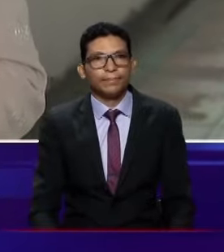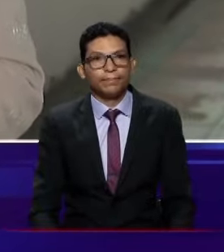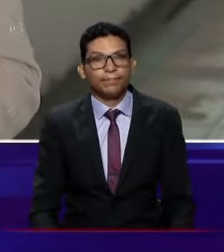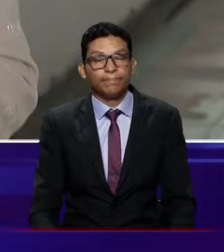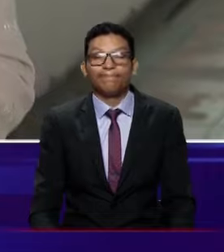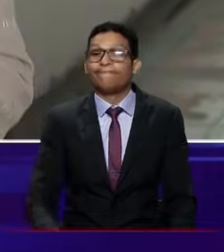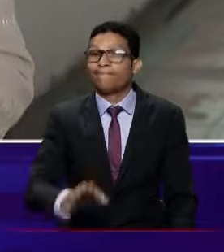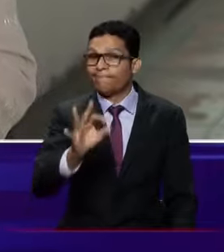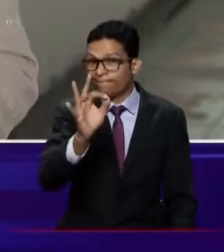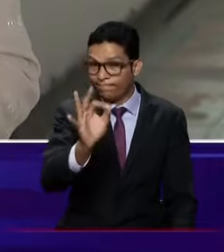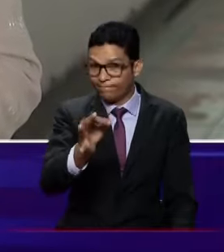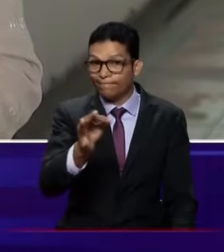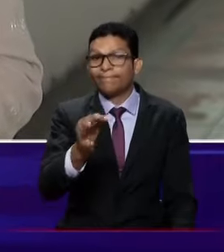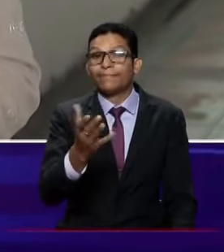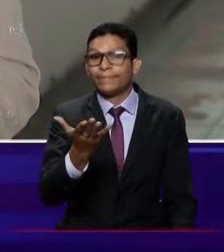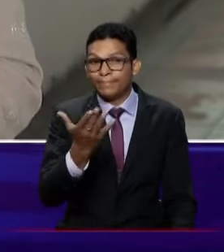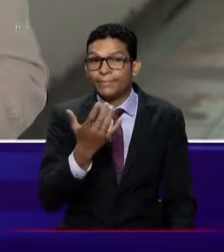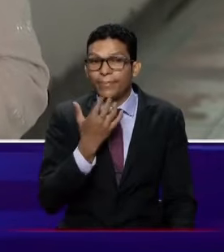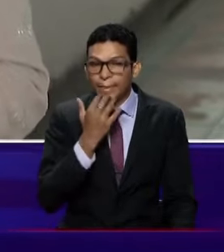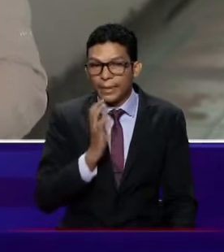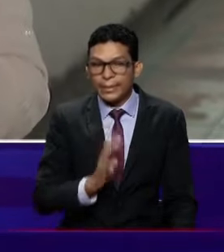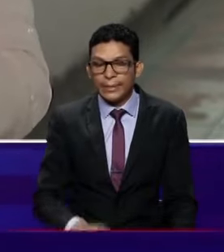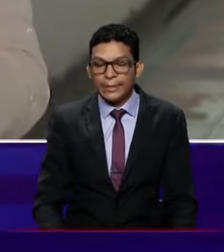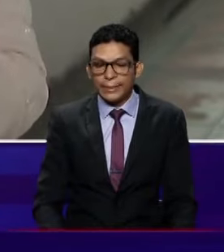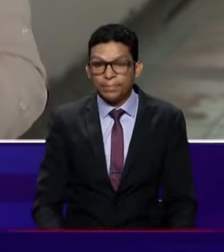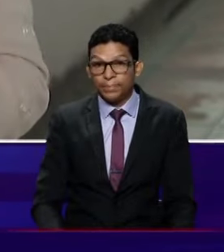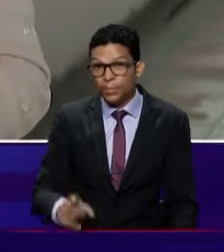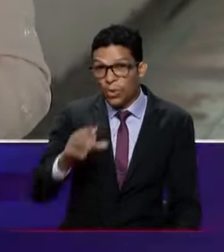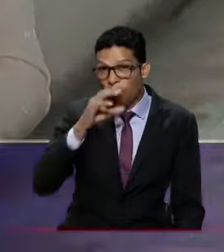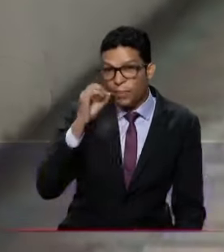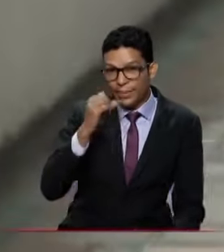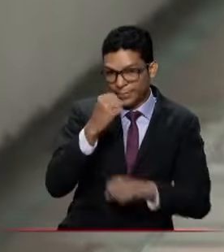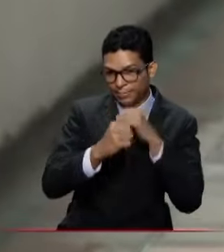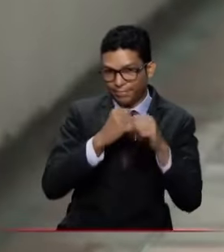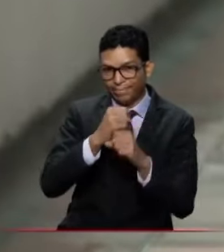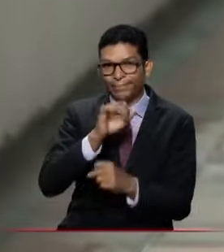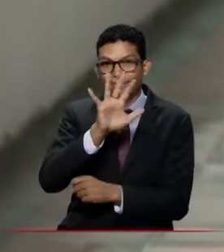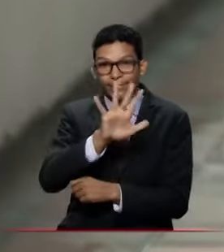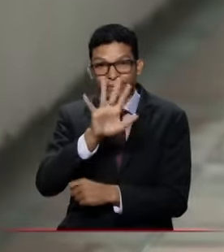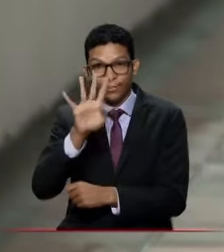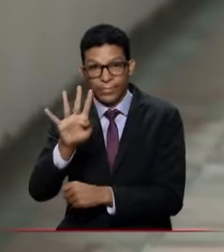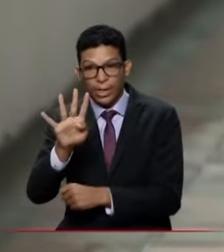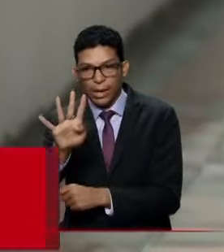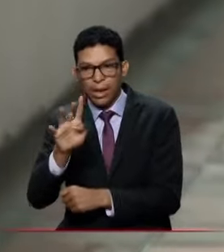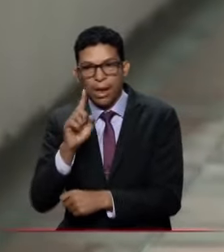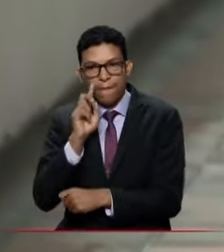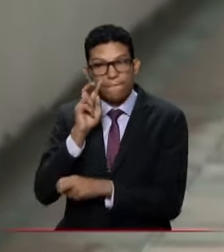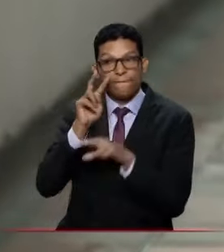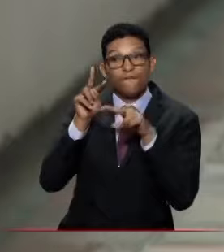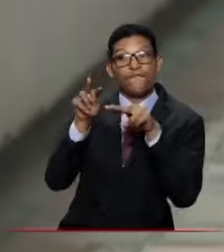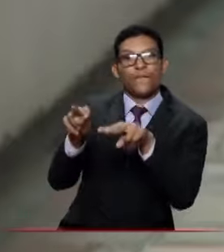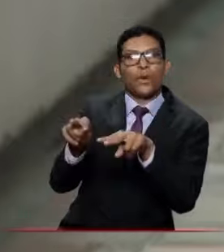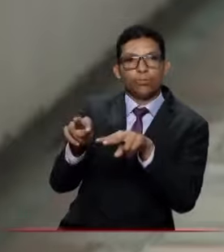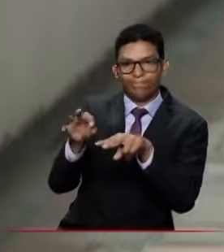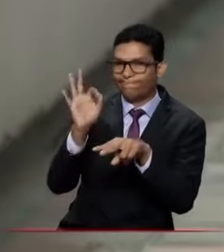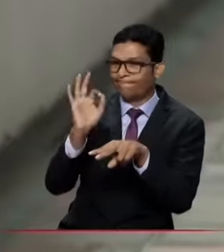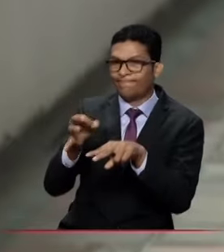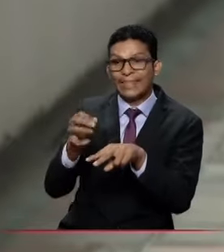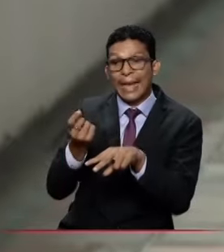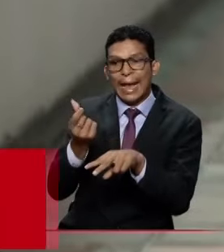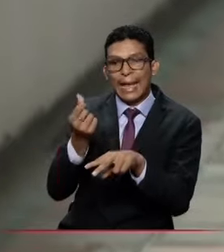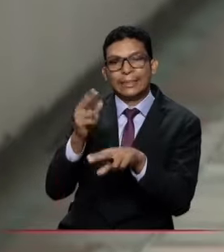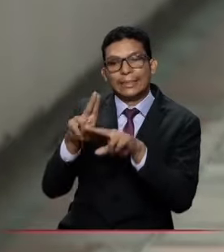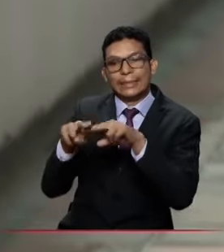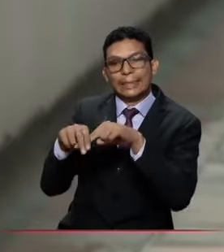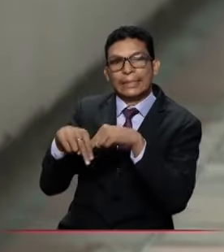Pues justamente eso, Luz Angeli, que este hombre de 54 años de edad fue sorprendido en flagrancia